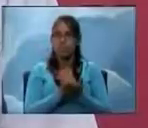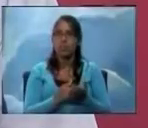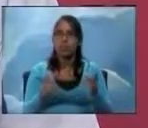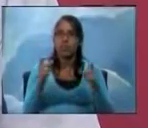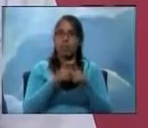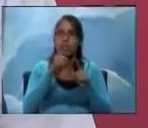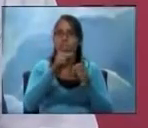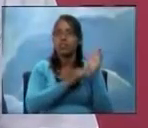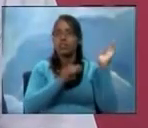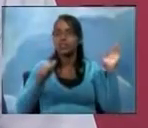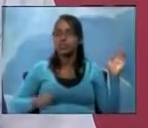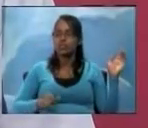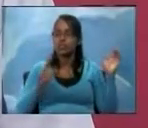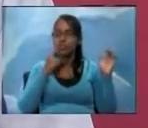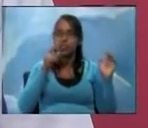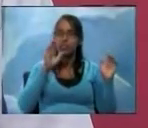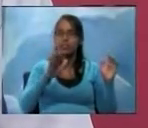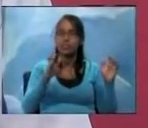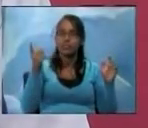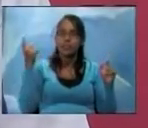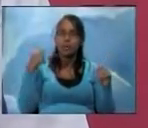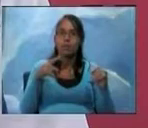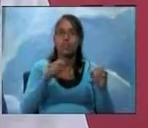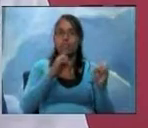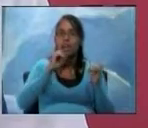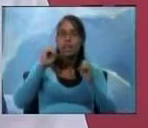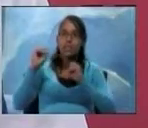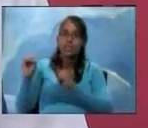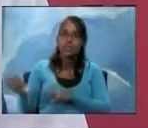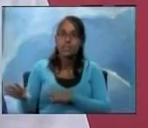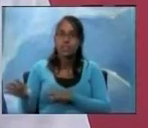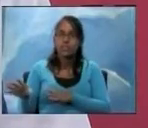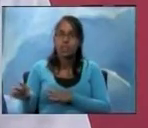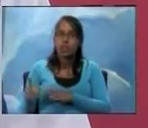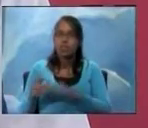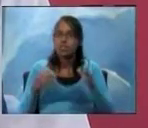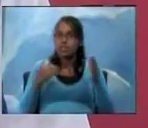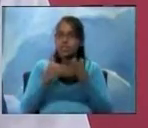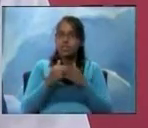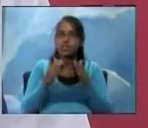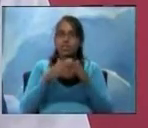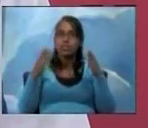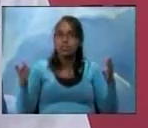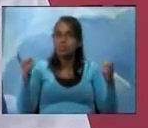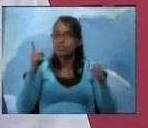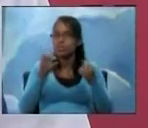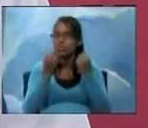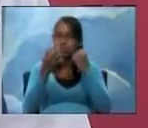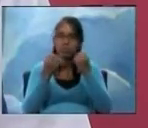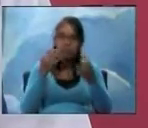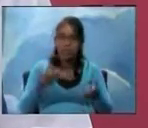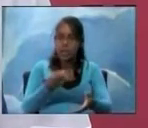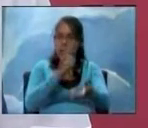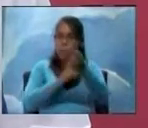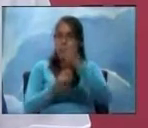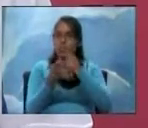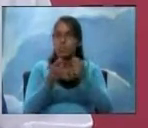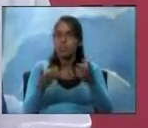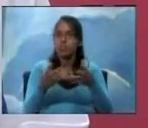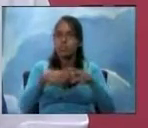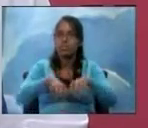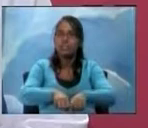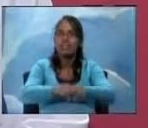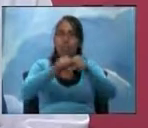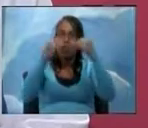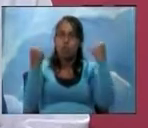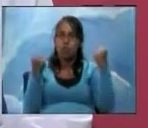del Señor dice así: y habiendo echado y encerrado una gran cantidad de peces y su red se